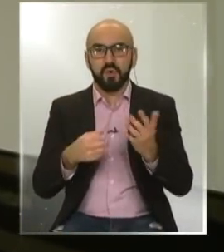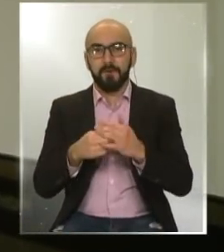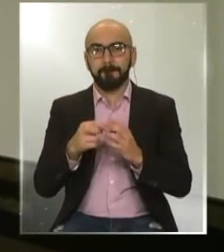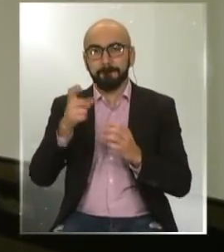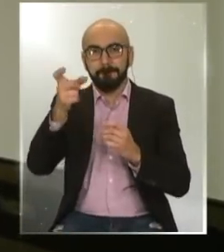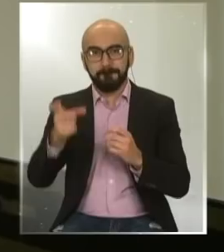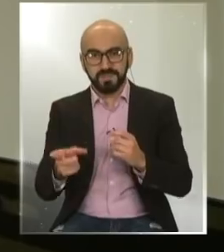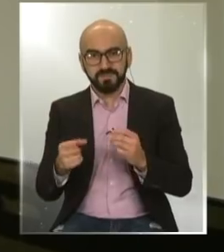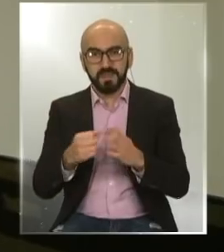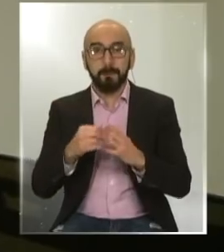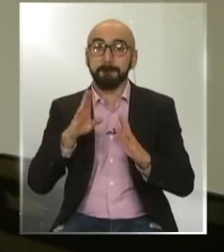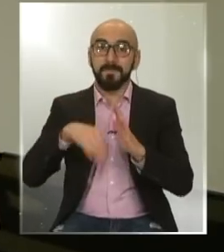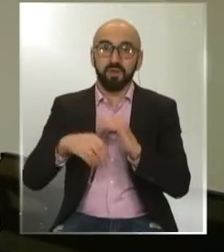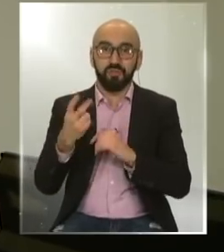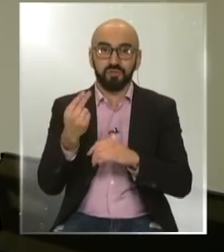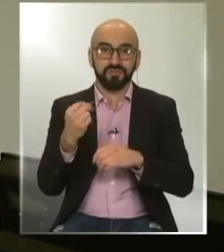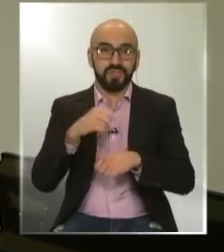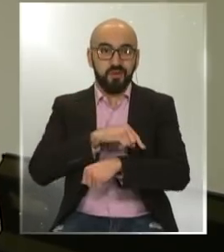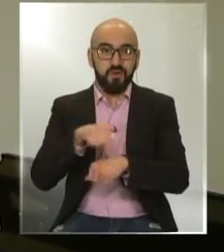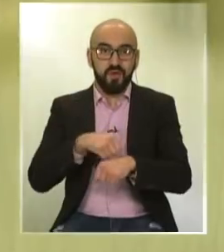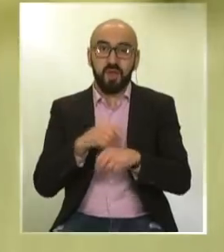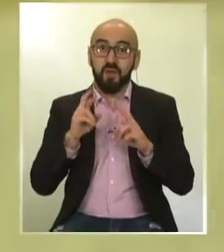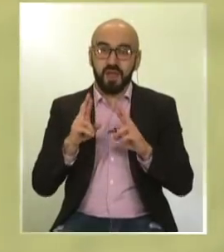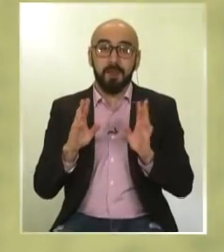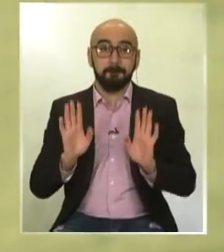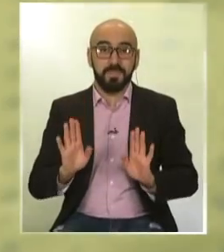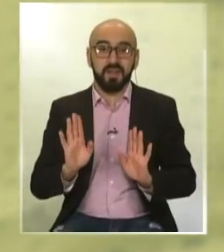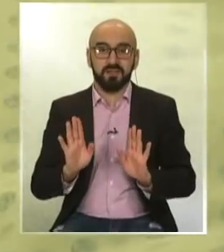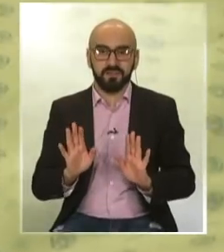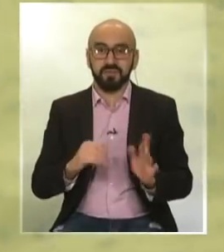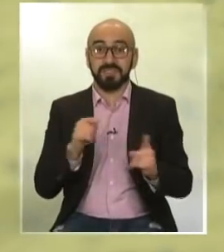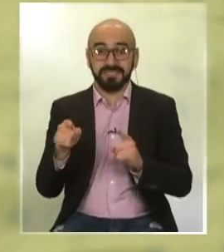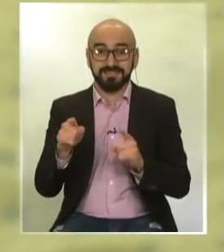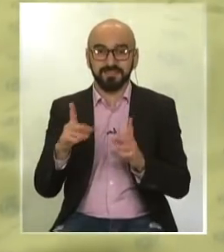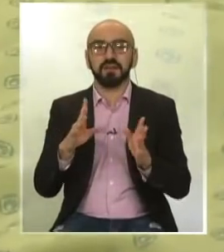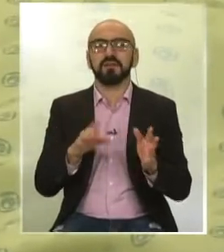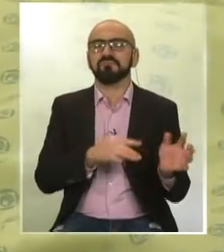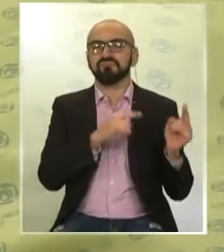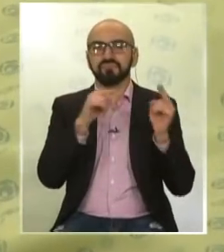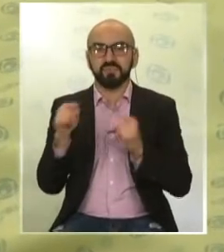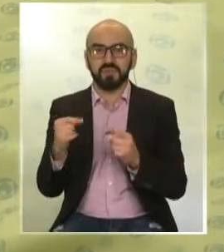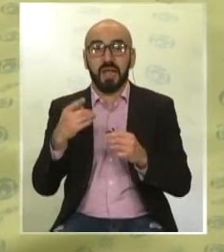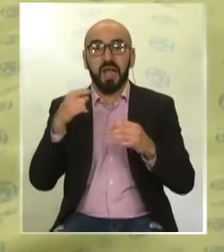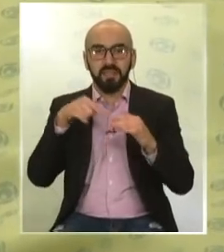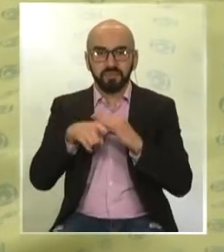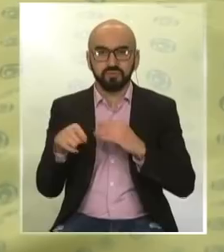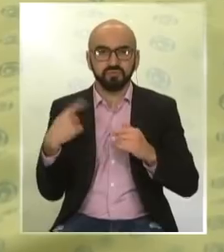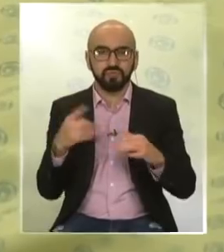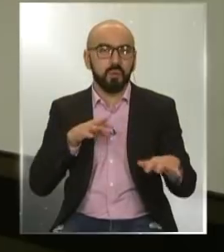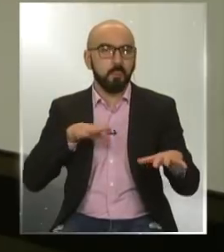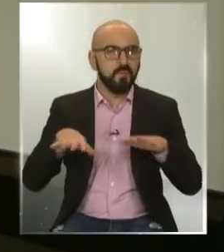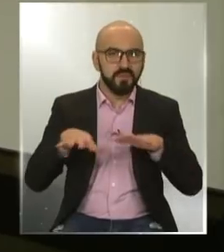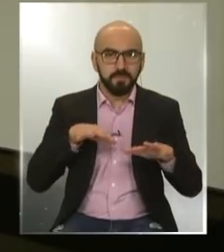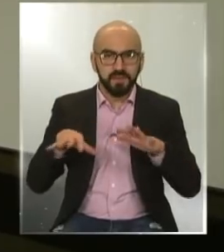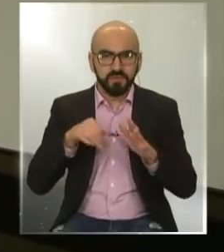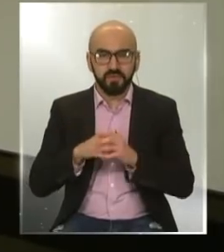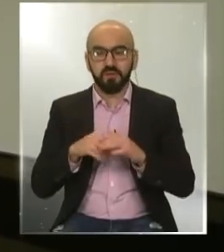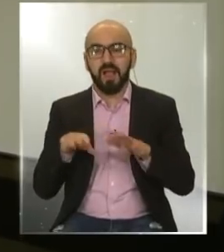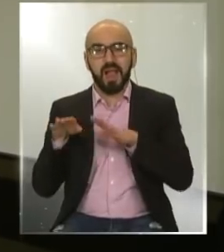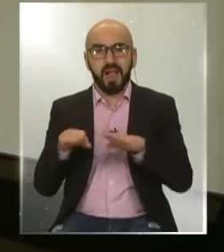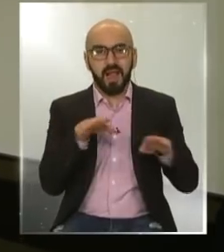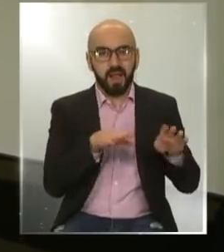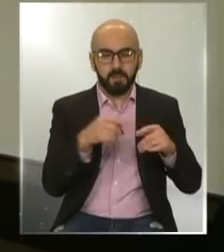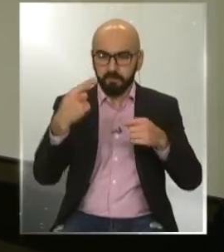estar menos de 12 horas, ojalá que en la urgencia esperando una cama. Y según eso, y nuestro movimiento interno de camas básicas, medias y agudas y